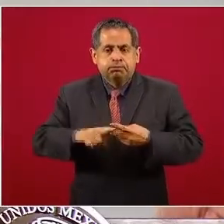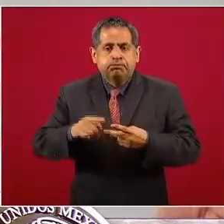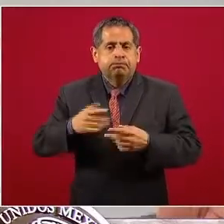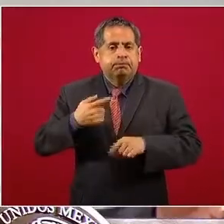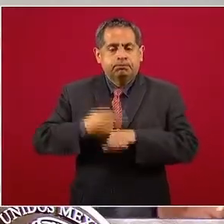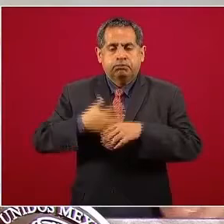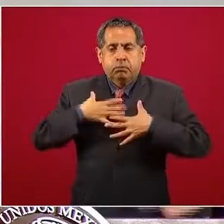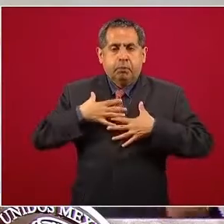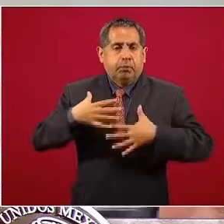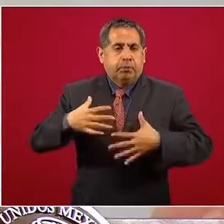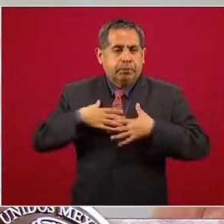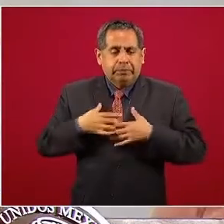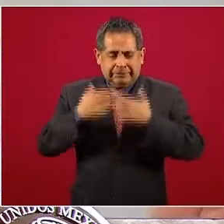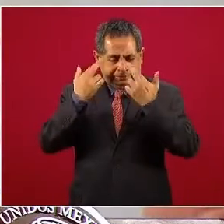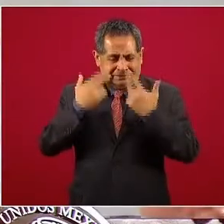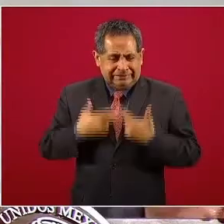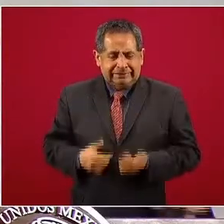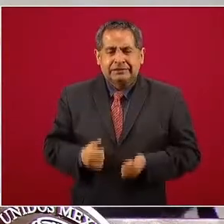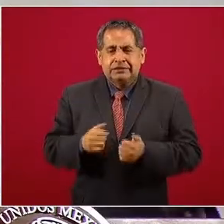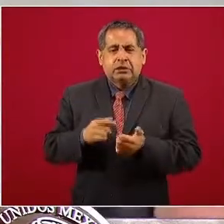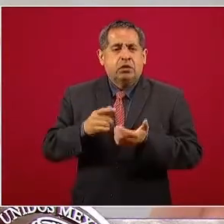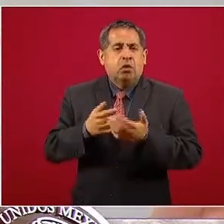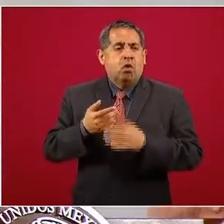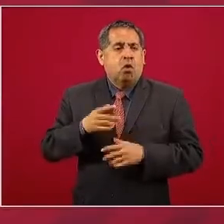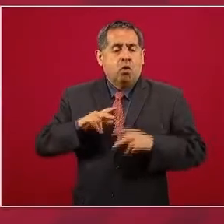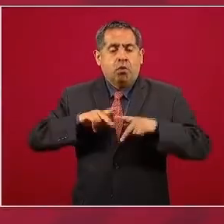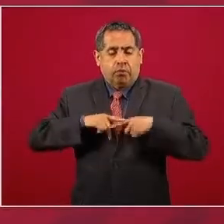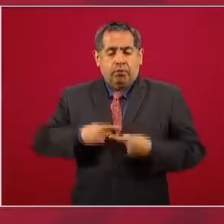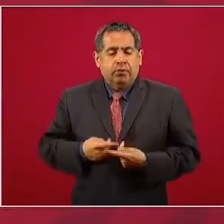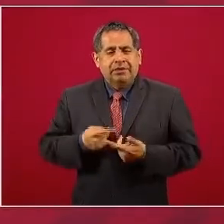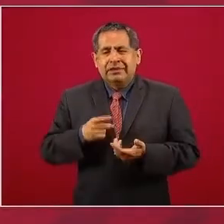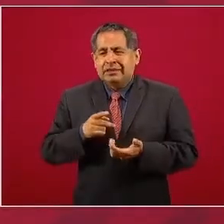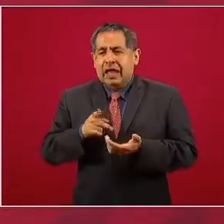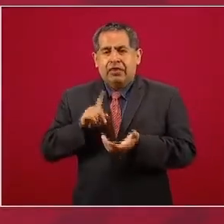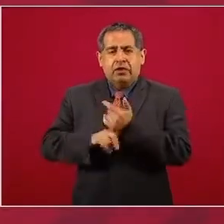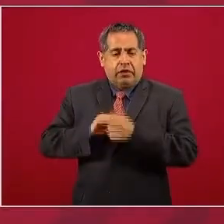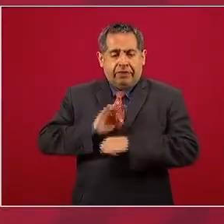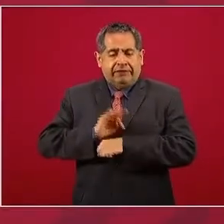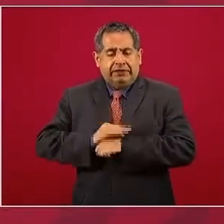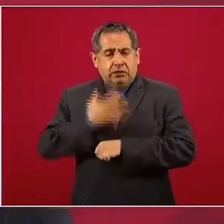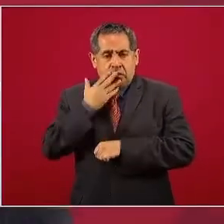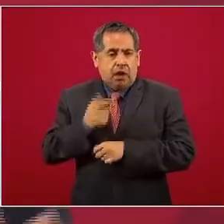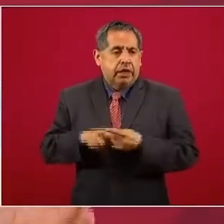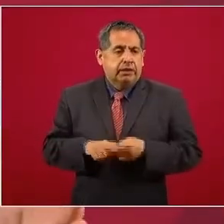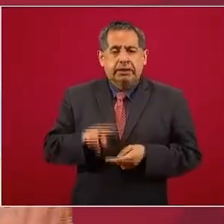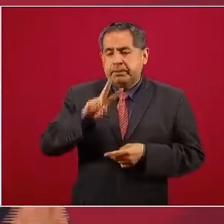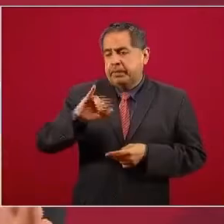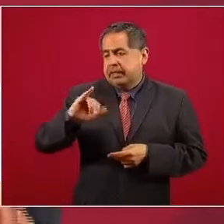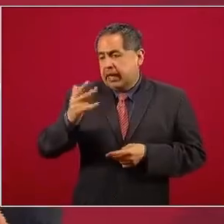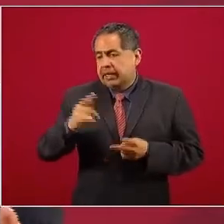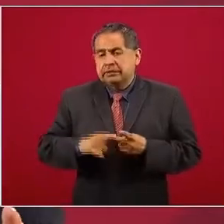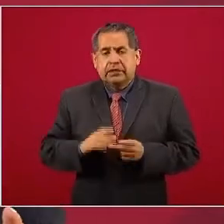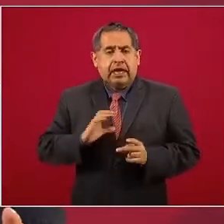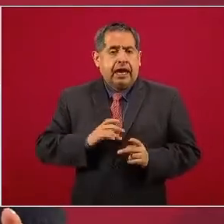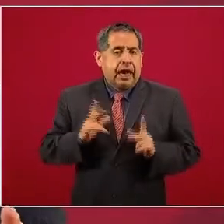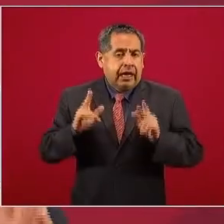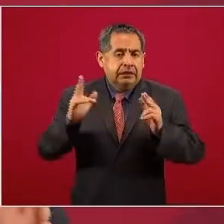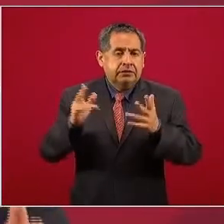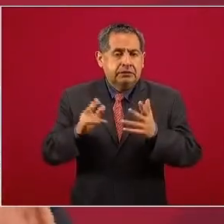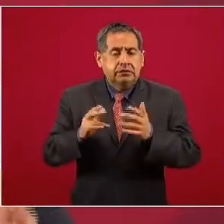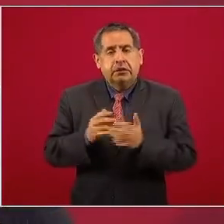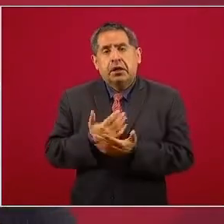pulmonar o cardíaca crónica, inmunosupresión, cáncer o vive con VIH, no se espere